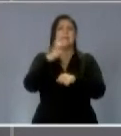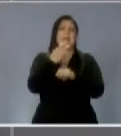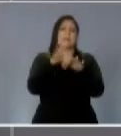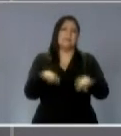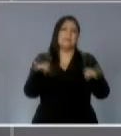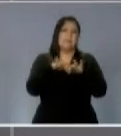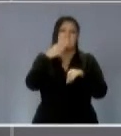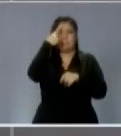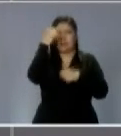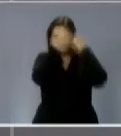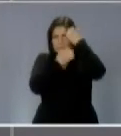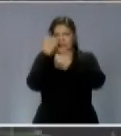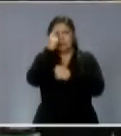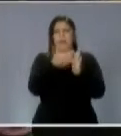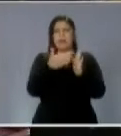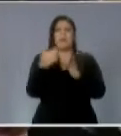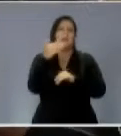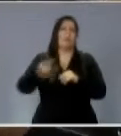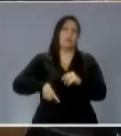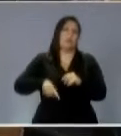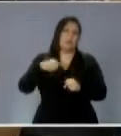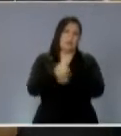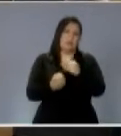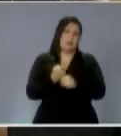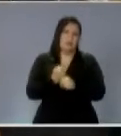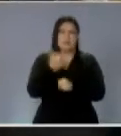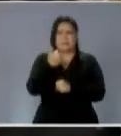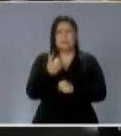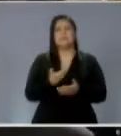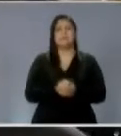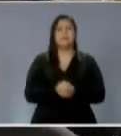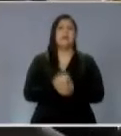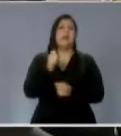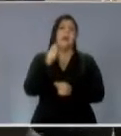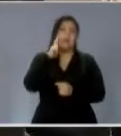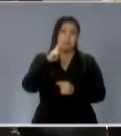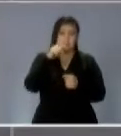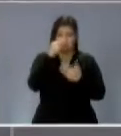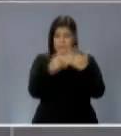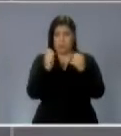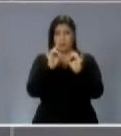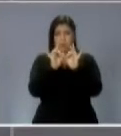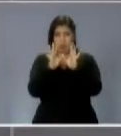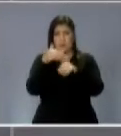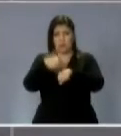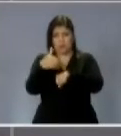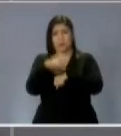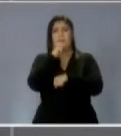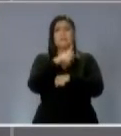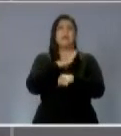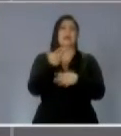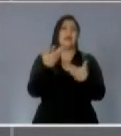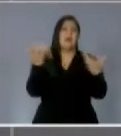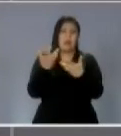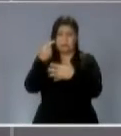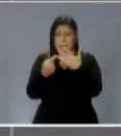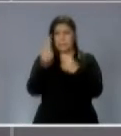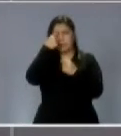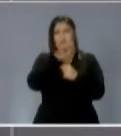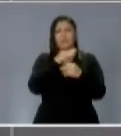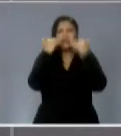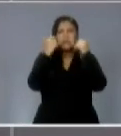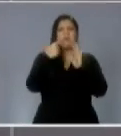con su actitud se haga cargo del dolor, del coraje, de la incertidumbre y del desamparo de decenas de millones.